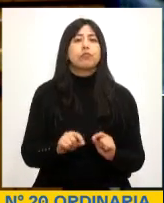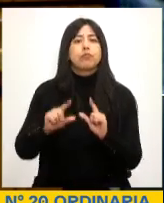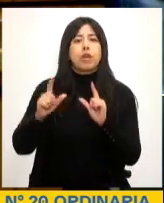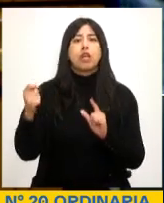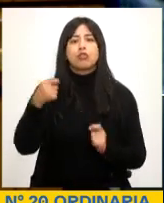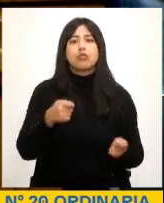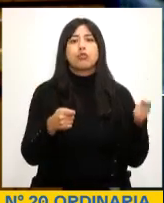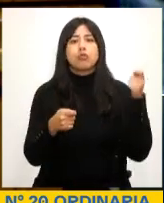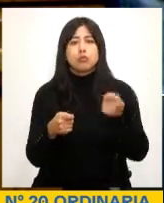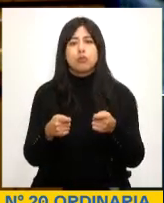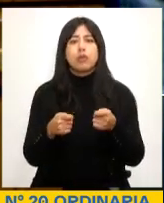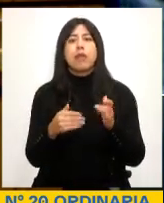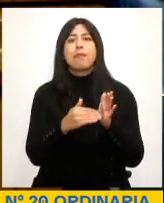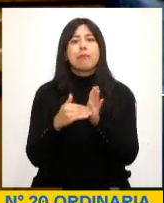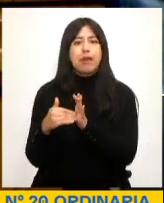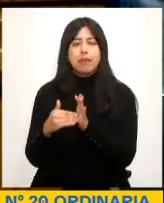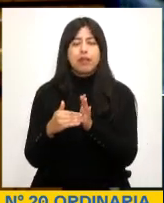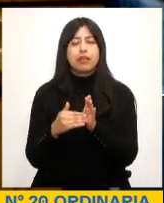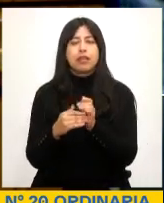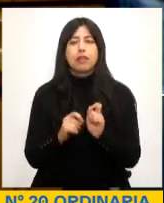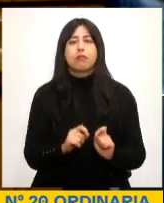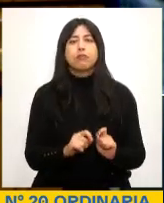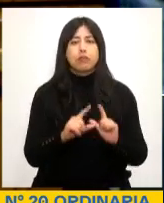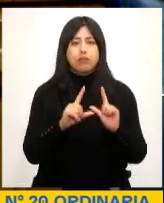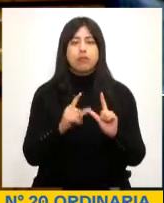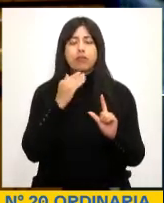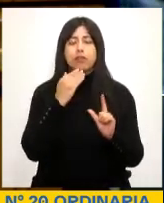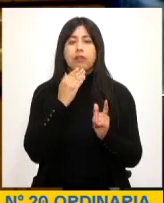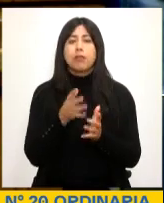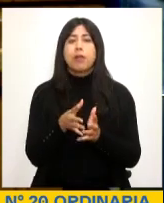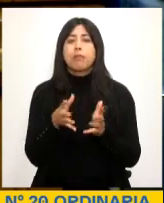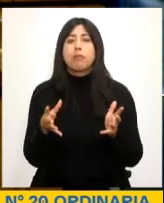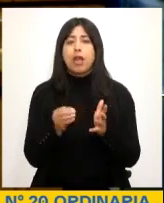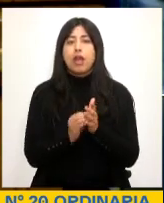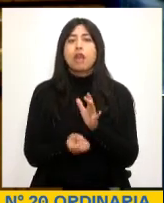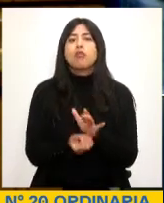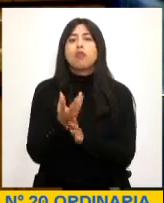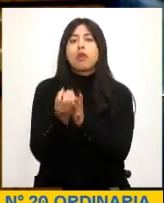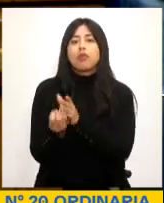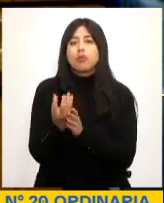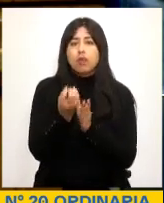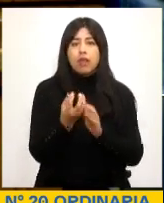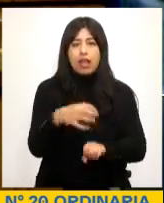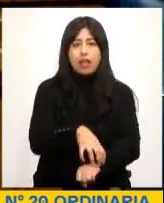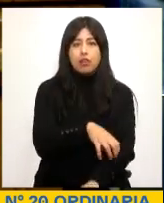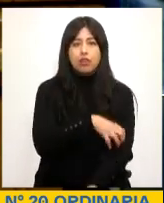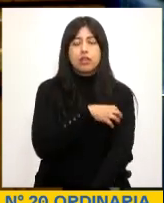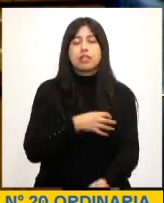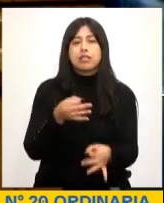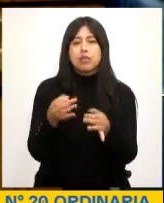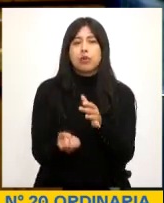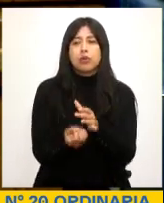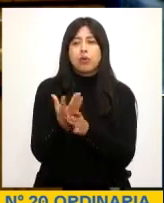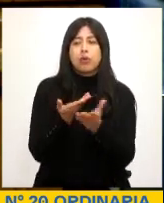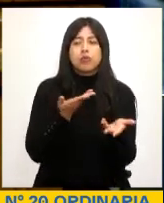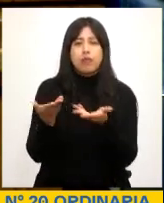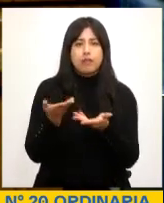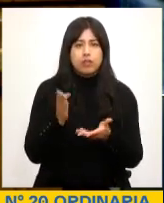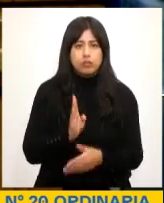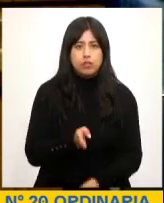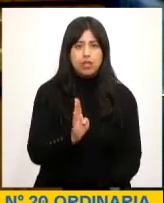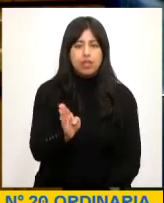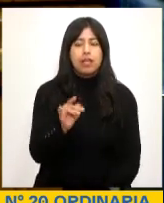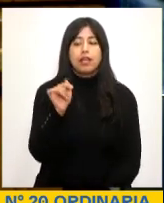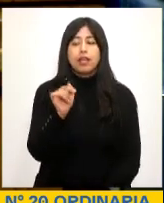permanente y de ampliar a los sistemas de transporte público regional figuras que modernicy aseguren la continuidad de sus servicios lo